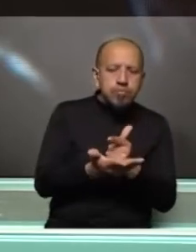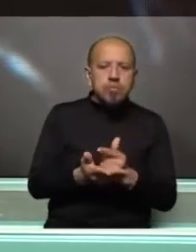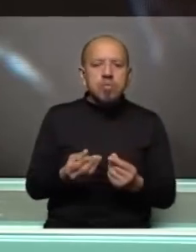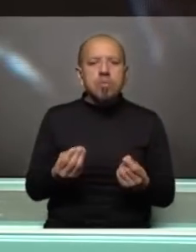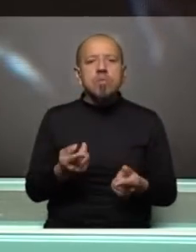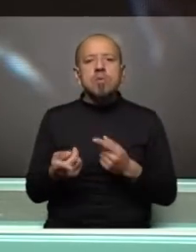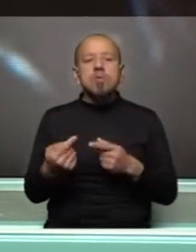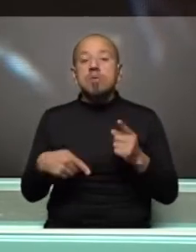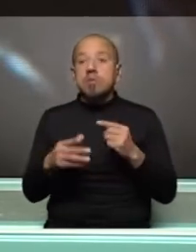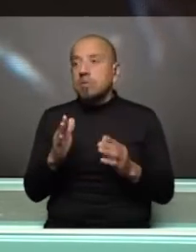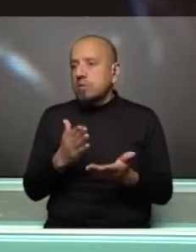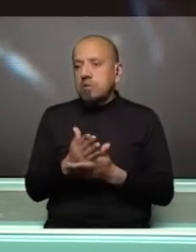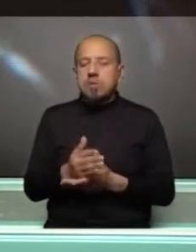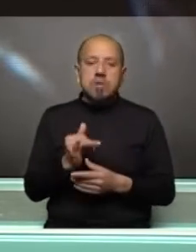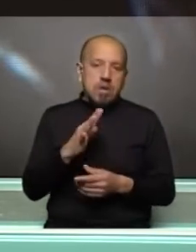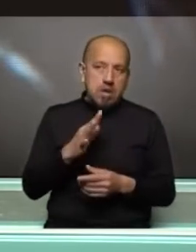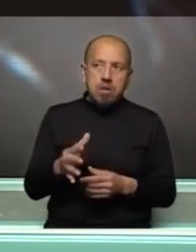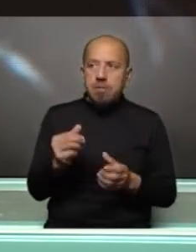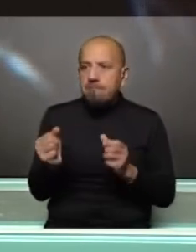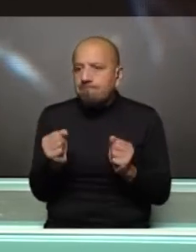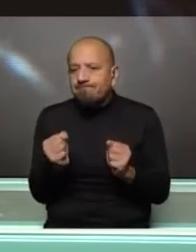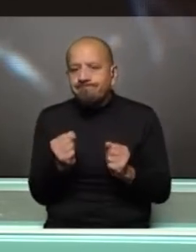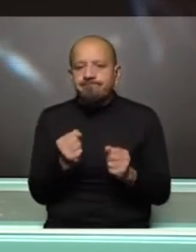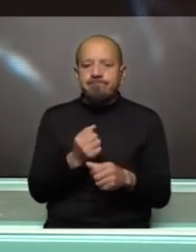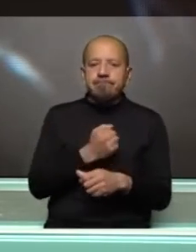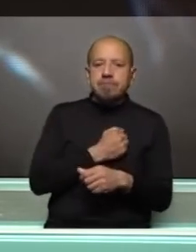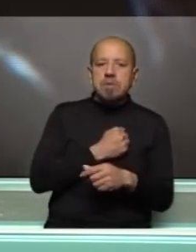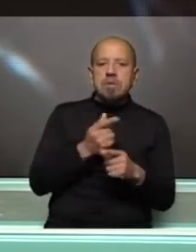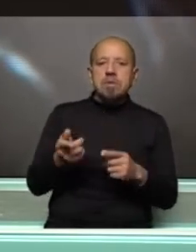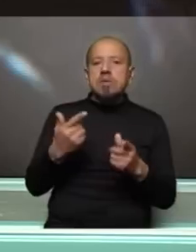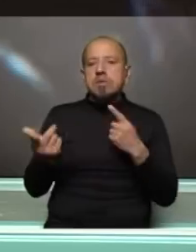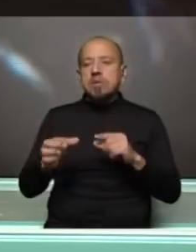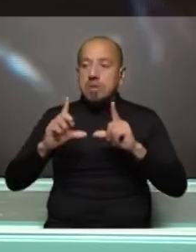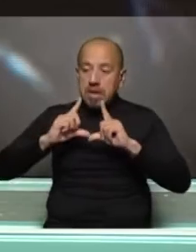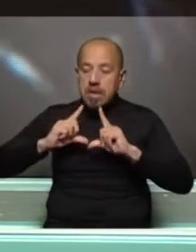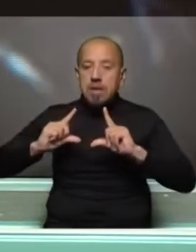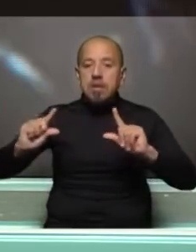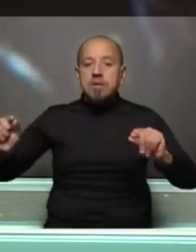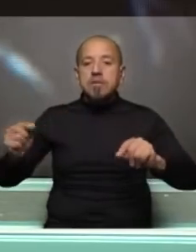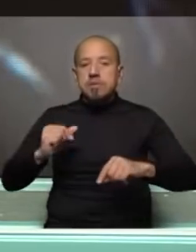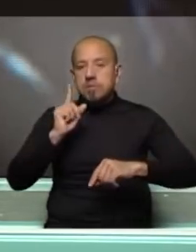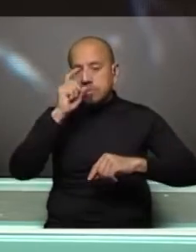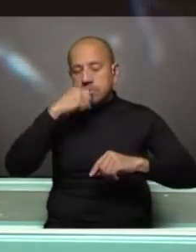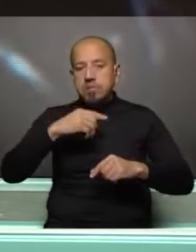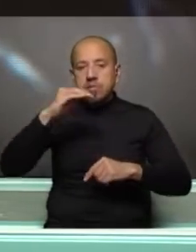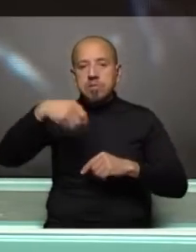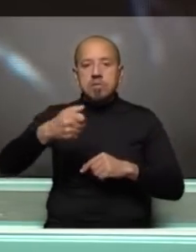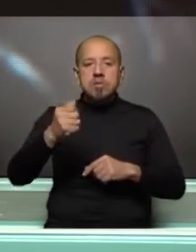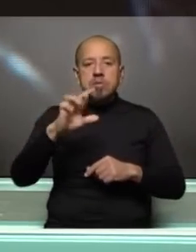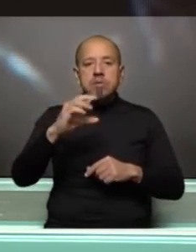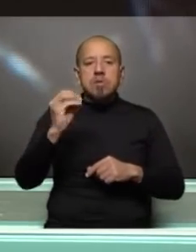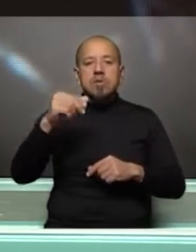constante o sea se puede decir que hoy los ciudadanos de la periferia de montevo de alguna zona Incluso en el Marconi más